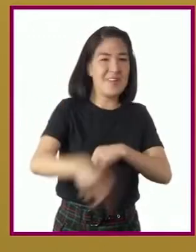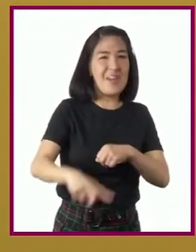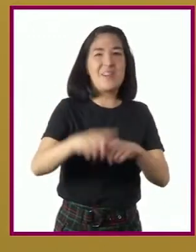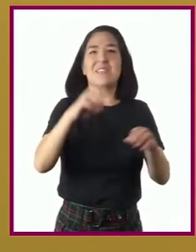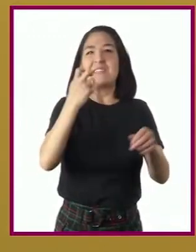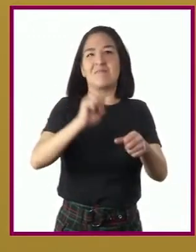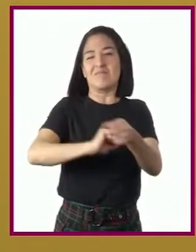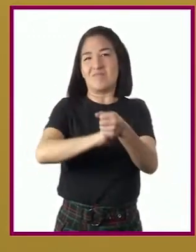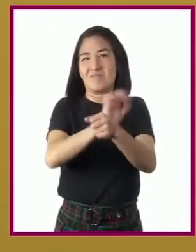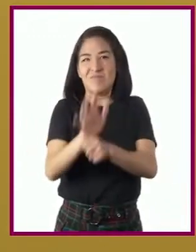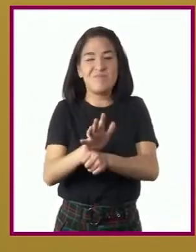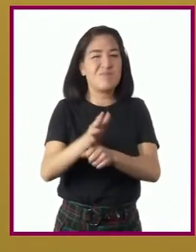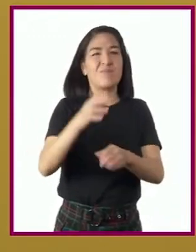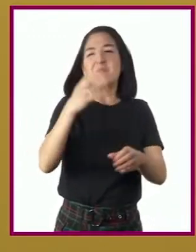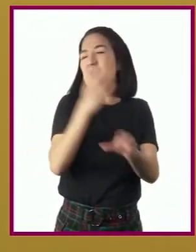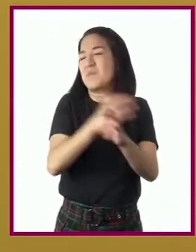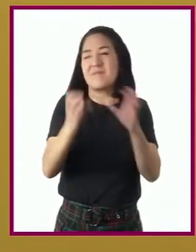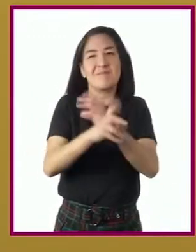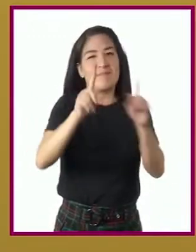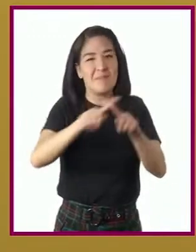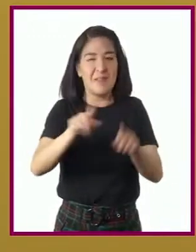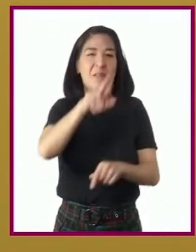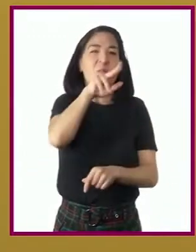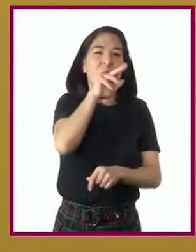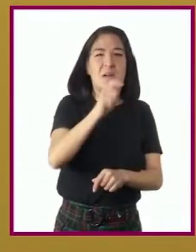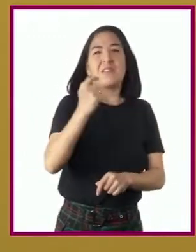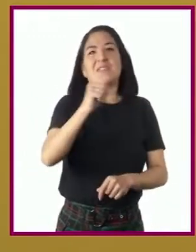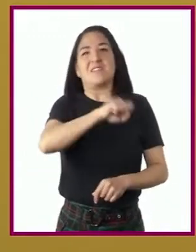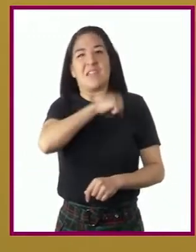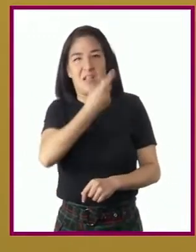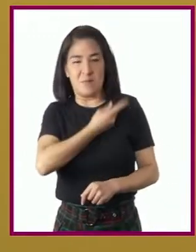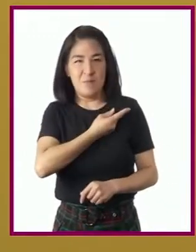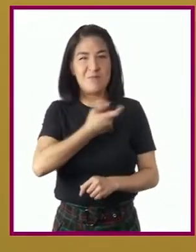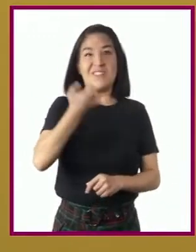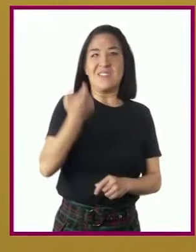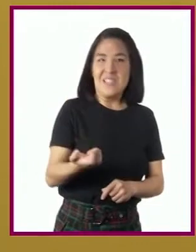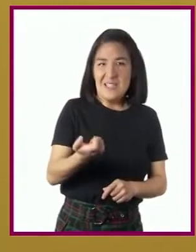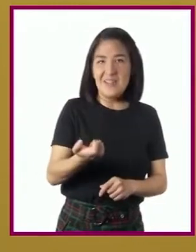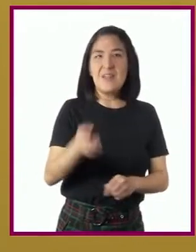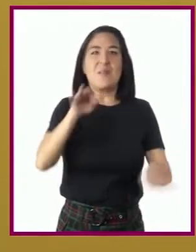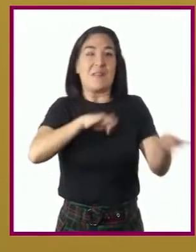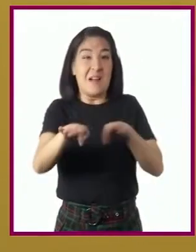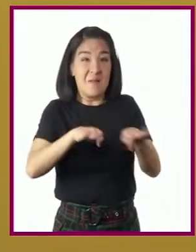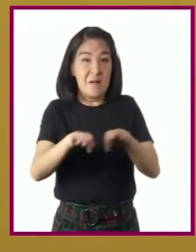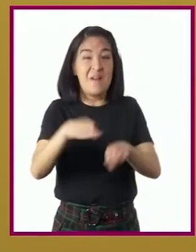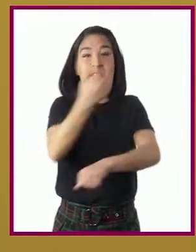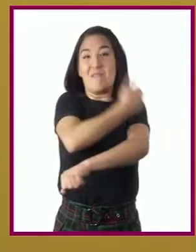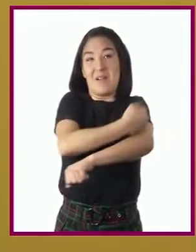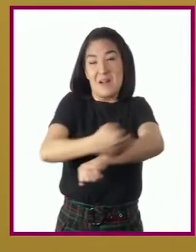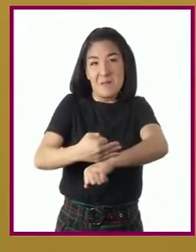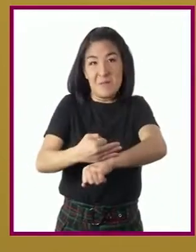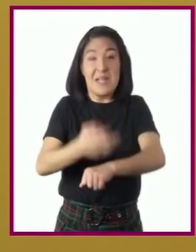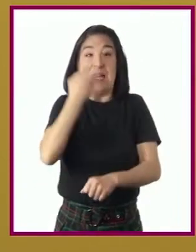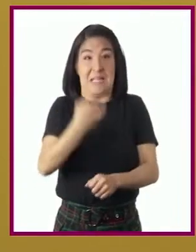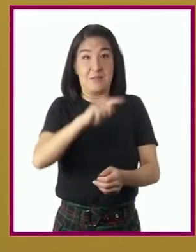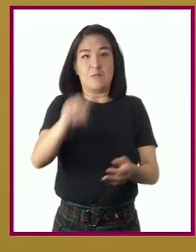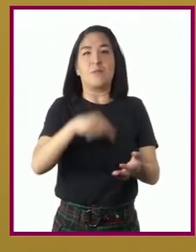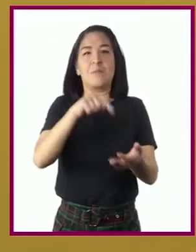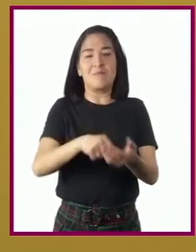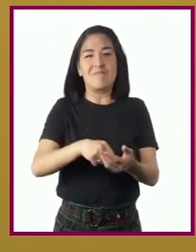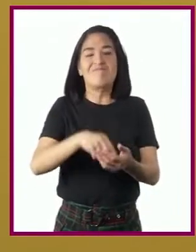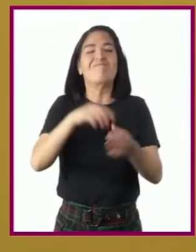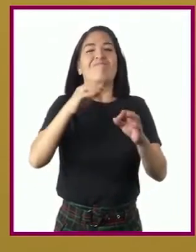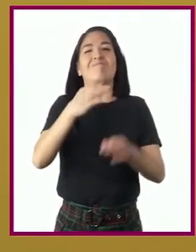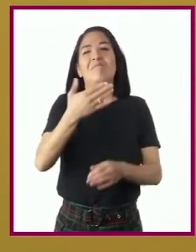todos en muchos sentidos. Nos preocupa la salud, la economía, el trabajo, las familias, y este es un espacio